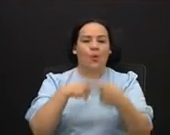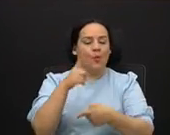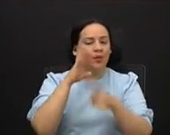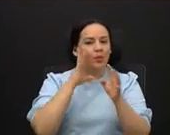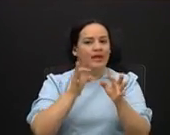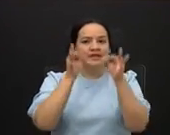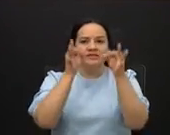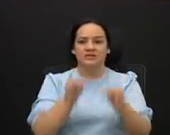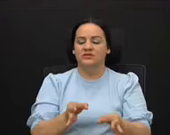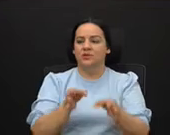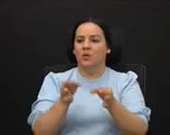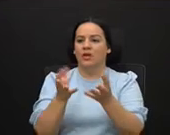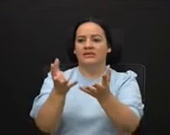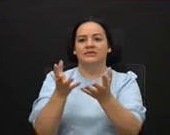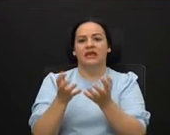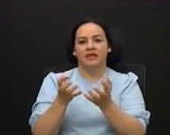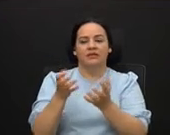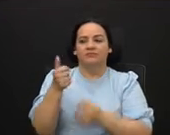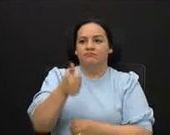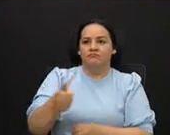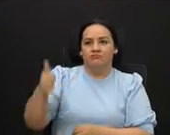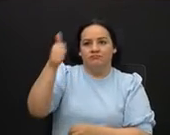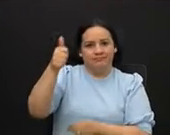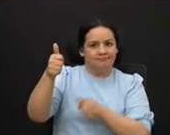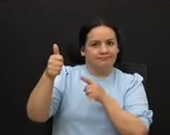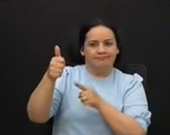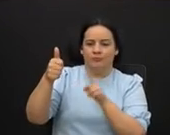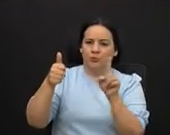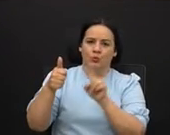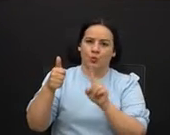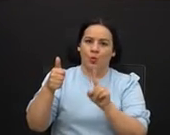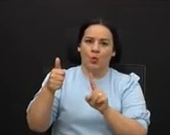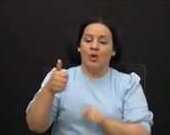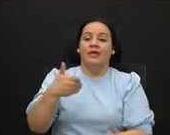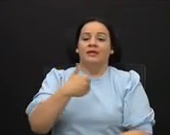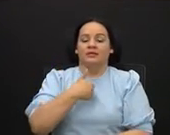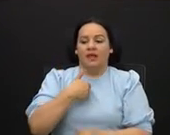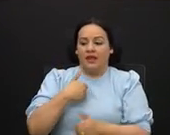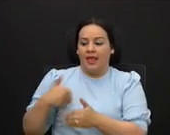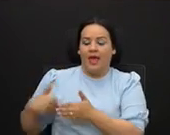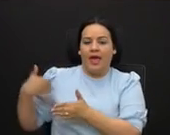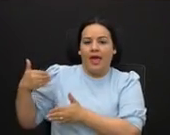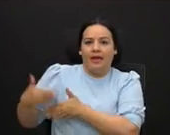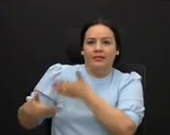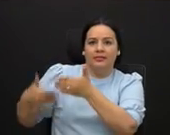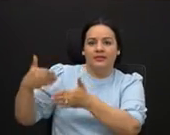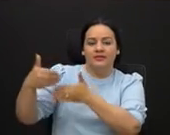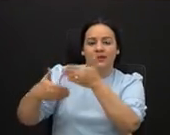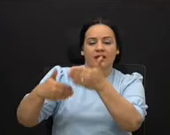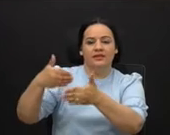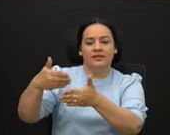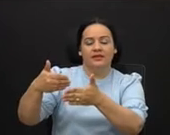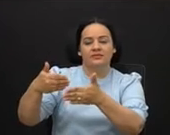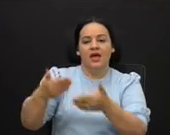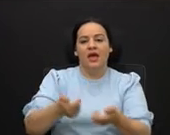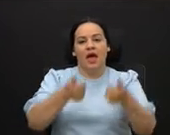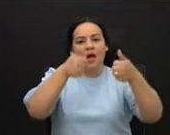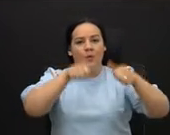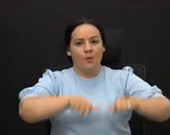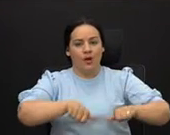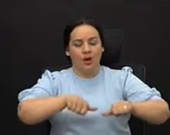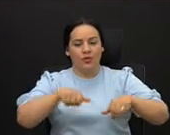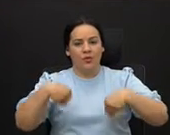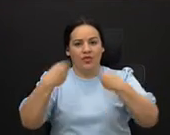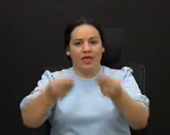decisión antojadiza de la jerarca, sino que tiene como antecedentes un acuerdo emitido por la